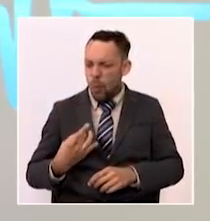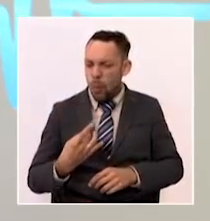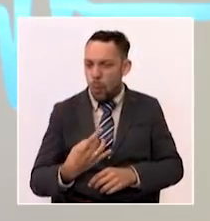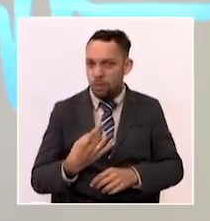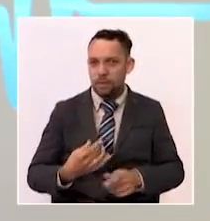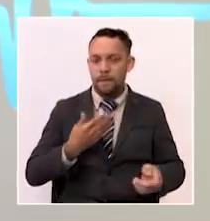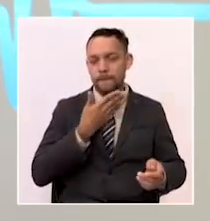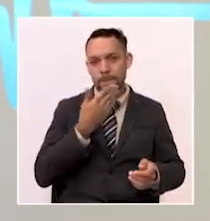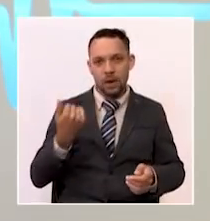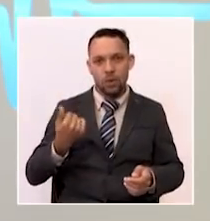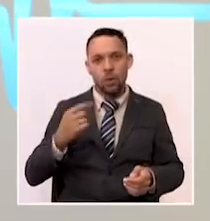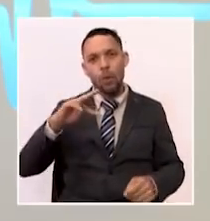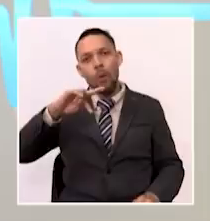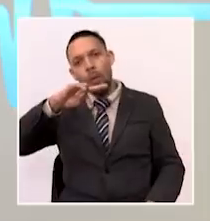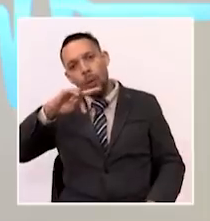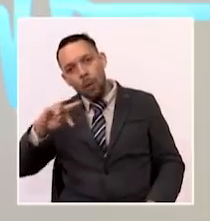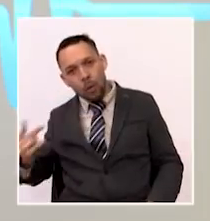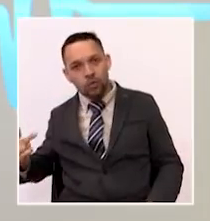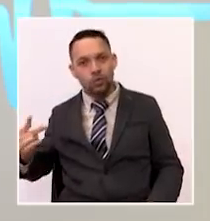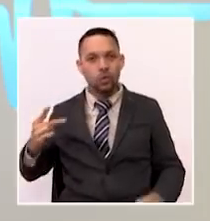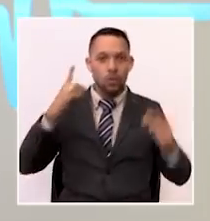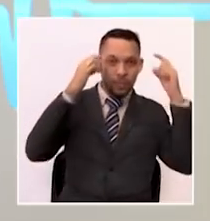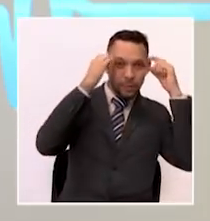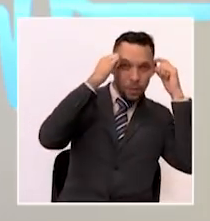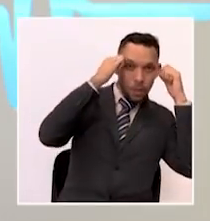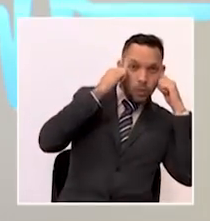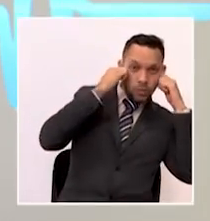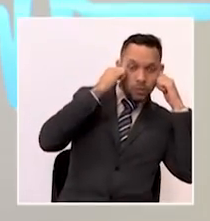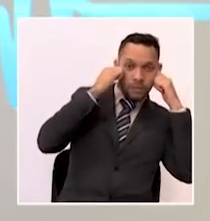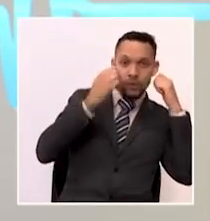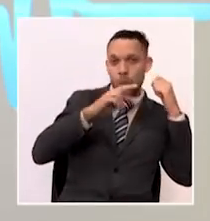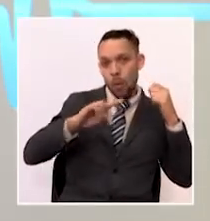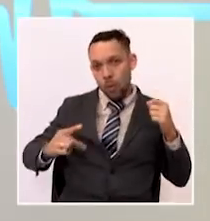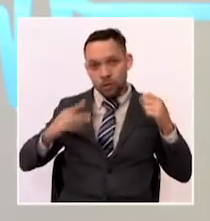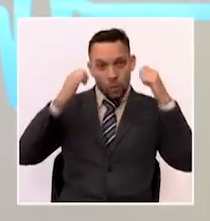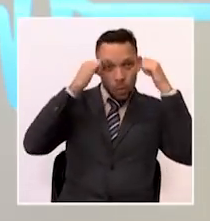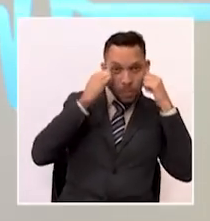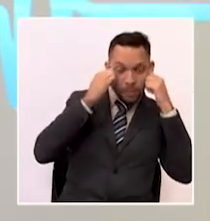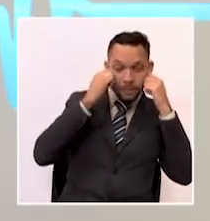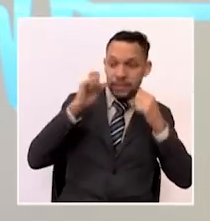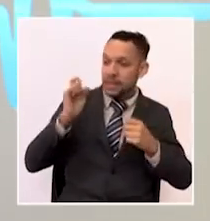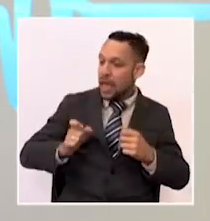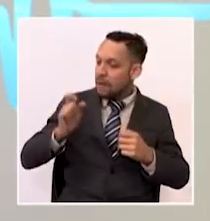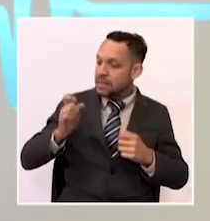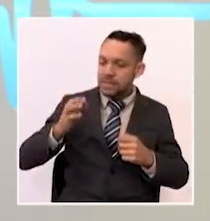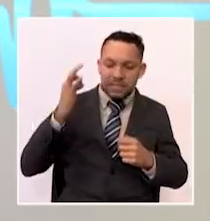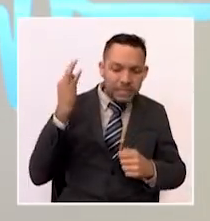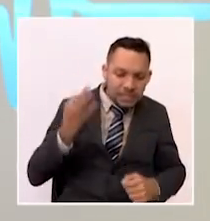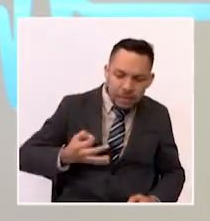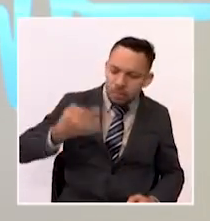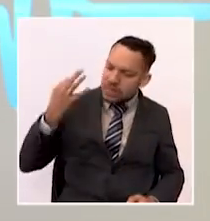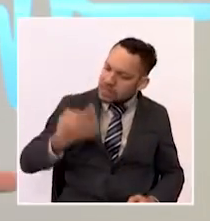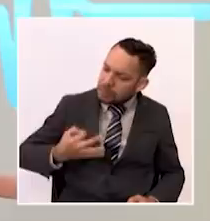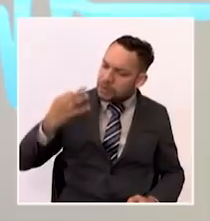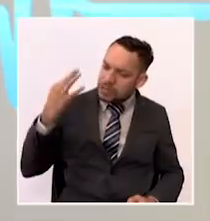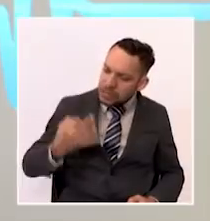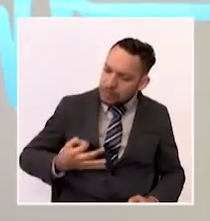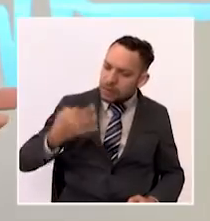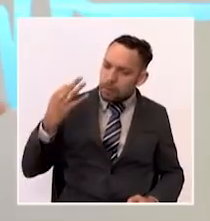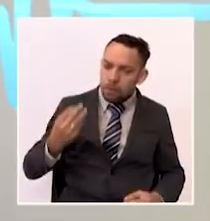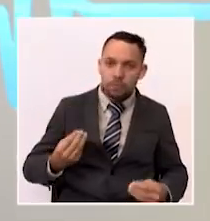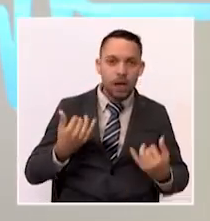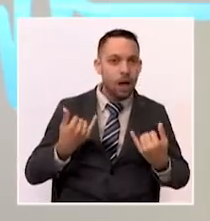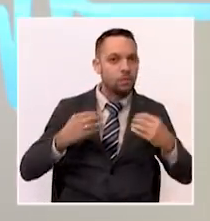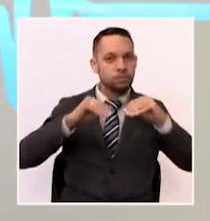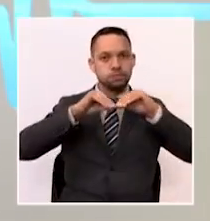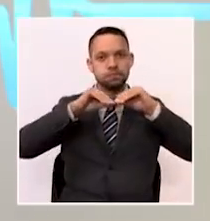Entonces, ¿qué se les recomienda? Que cambien más bien el componente del condón, no que dejen usar condón porque estamos en una epidemia